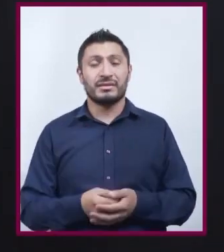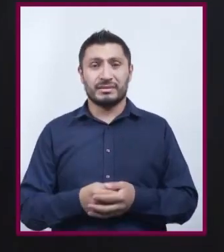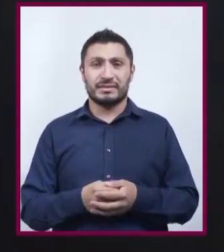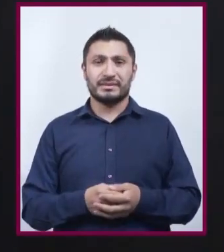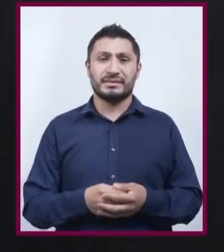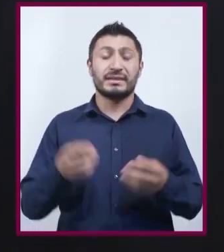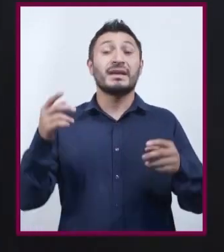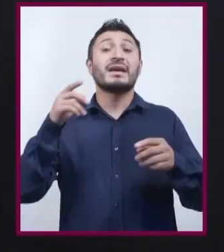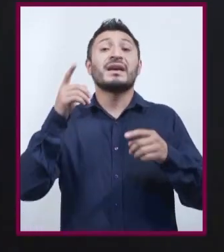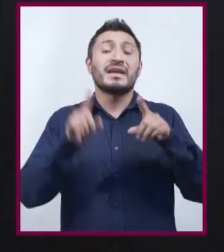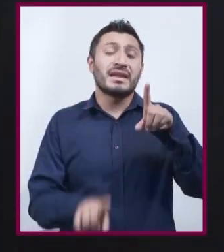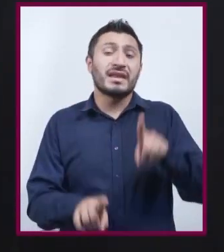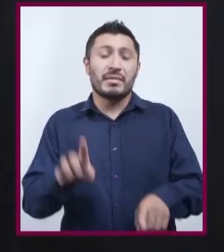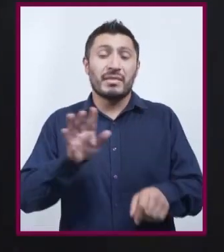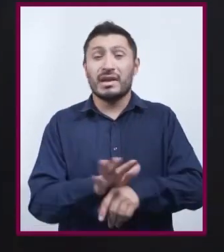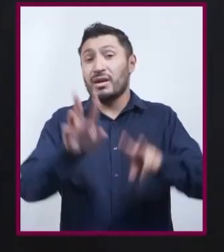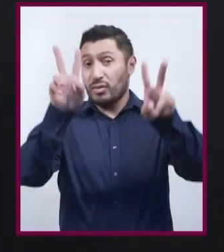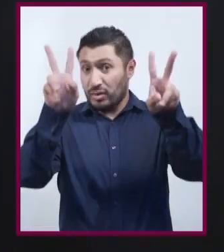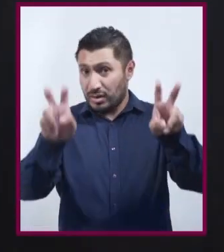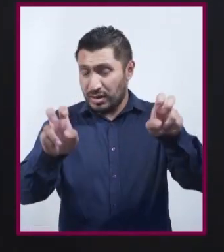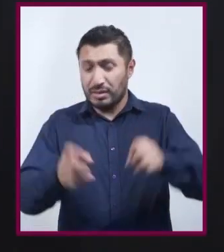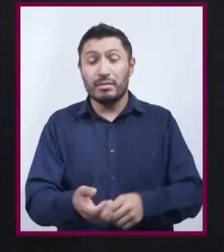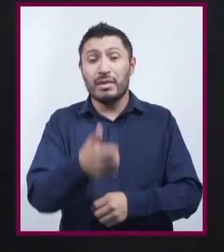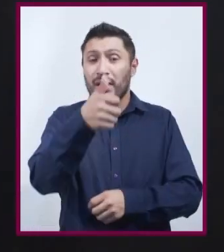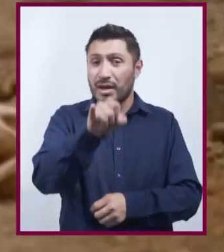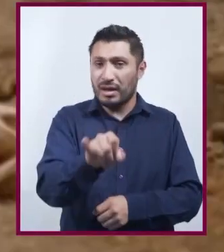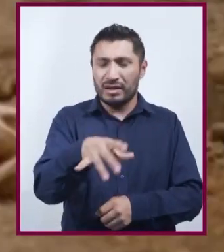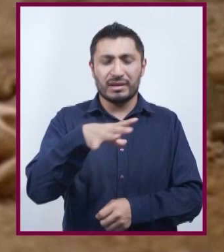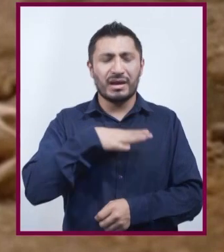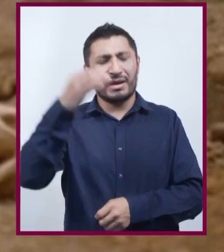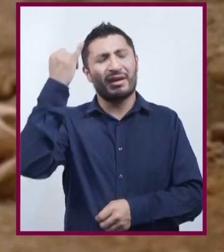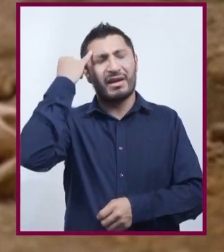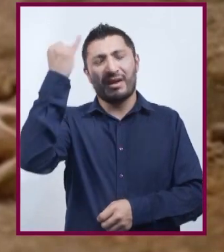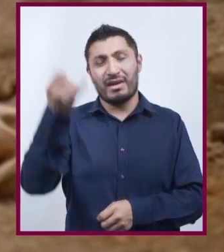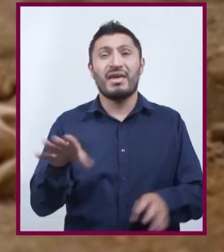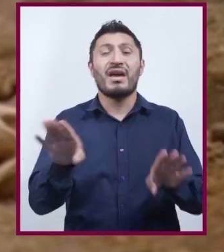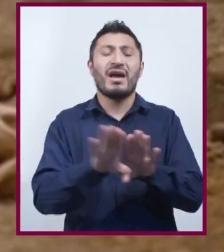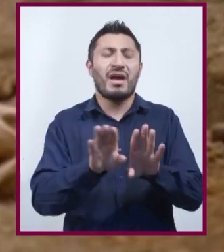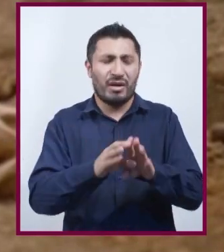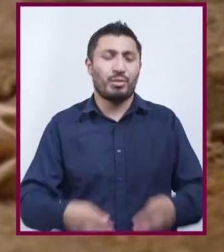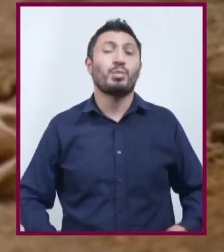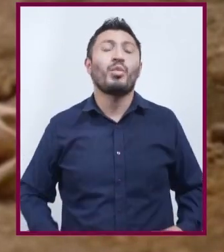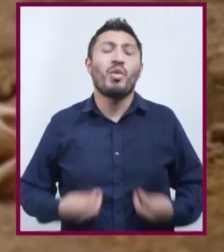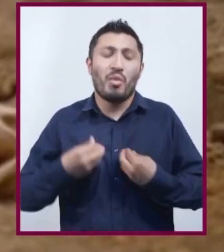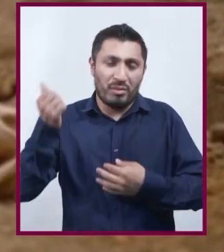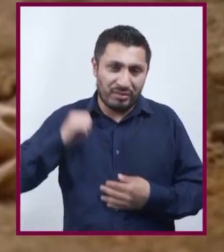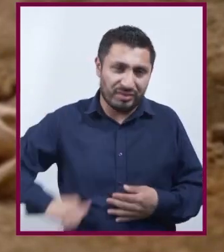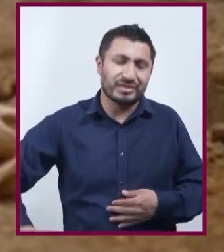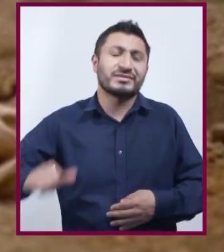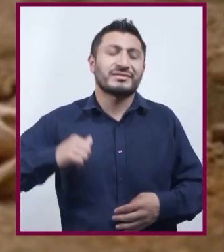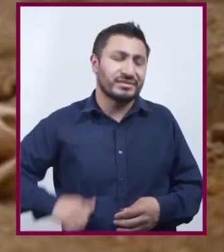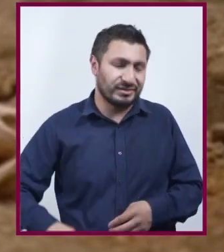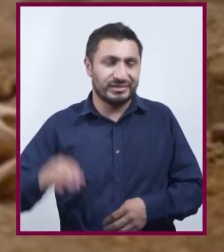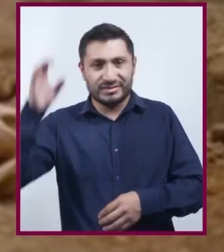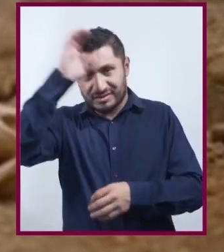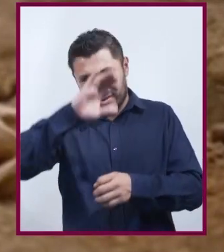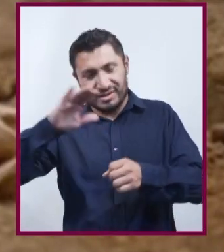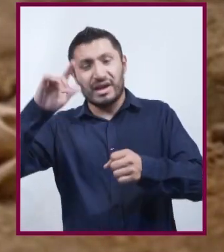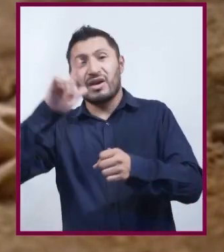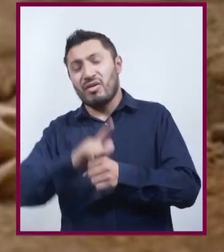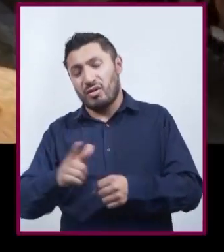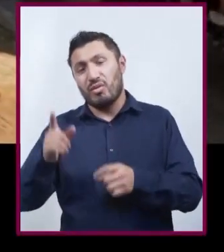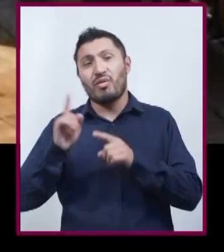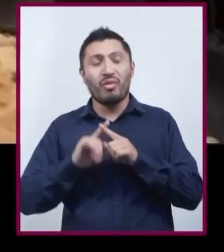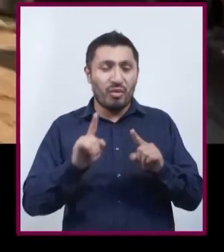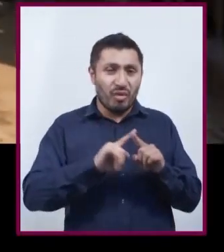a través del vestuario, la decoración y las temáticas que tratan. De esta manera podemos hacernos una idea de cómo era la vida en la